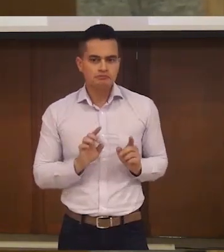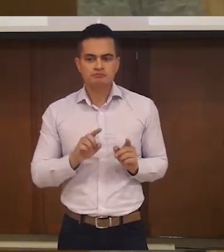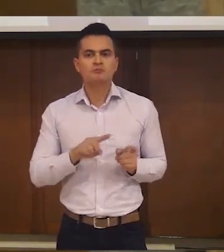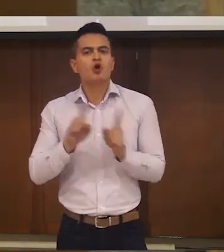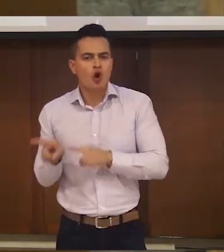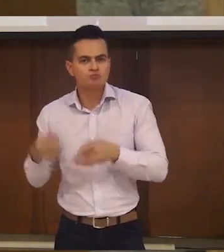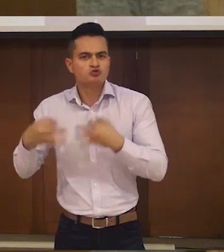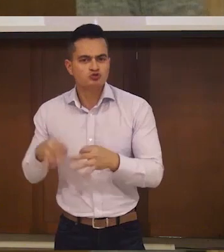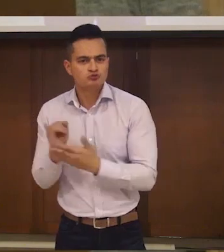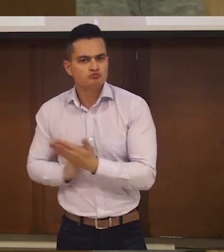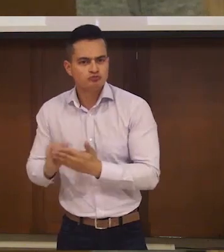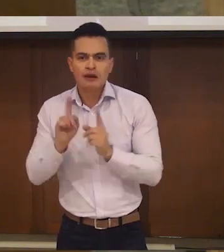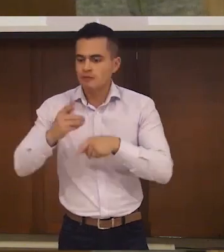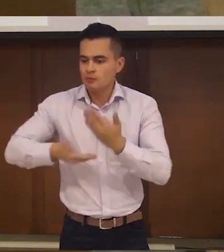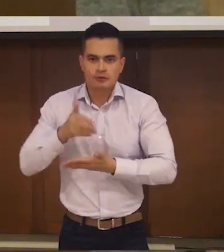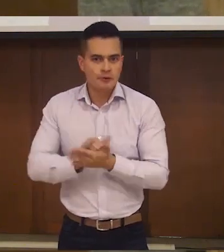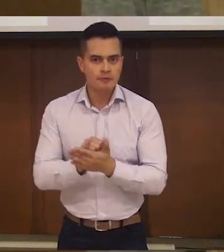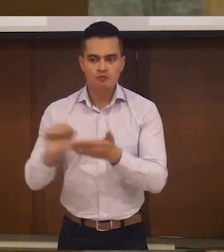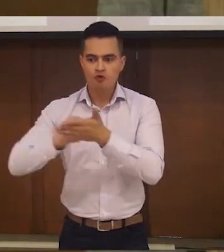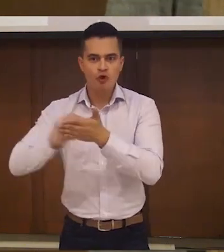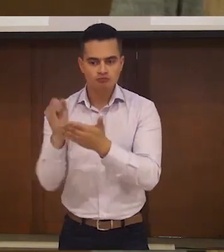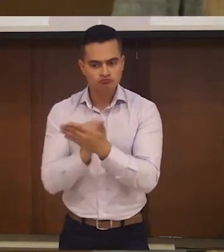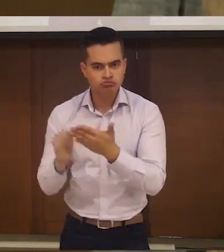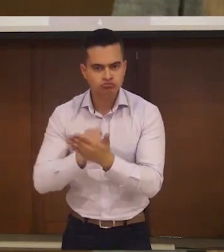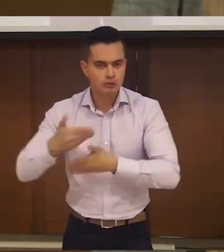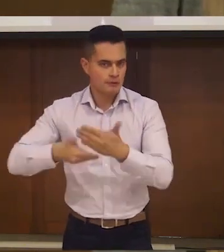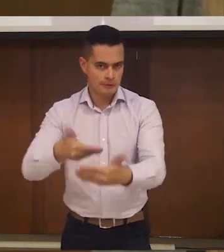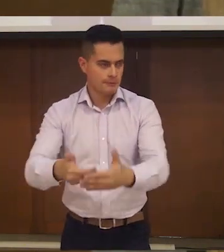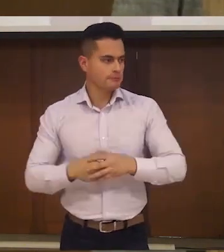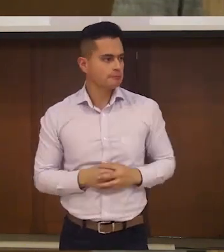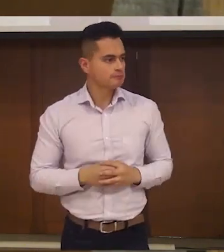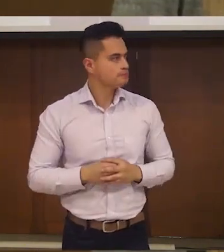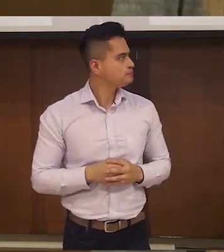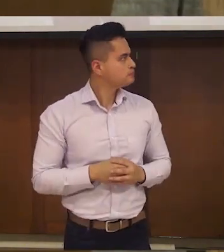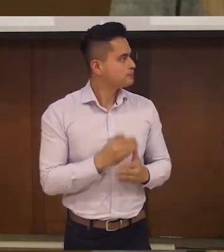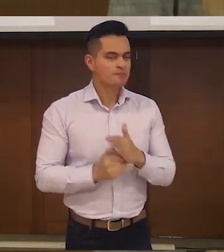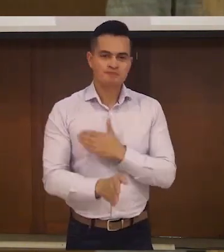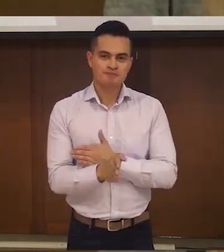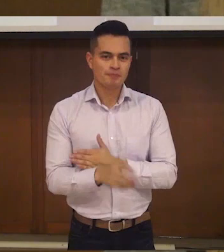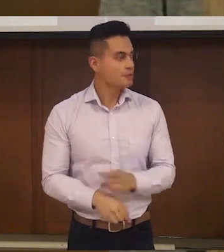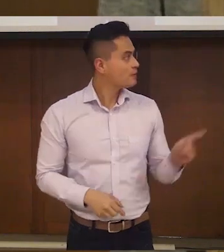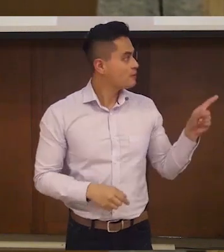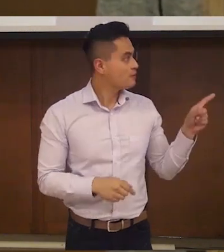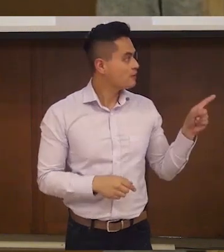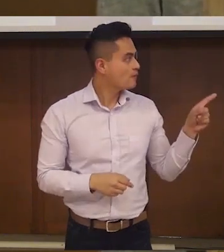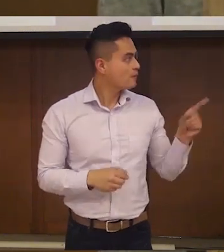más sencillos, pero en general todos tuvieron el mismo proceso. Sigamos. Bueno, aquí